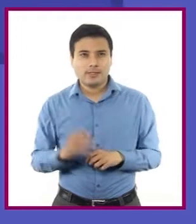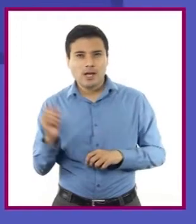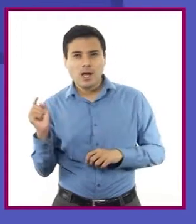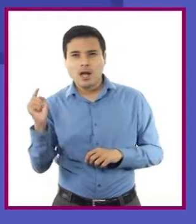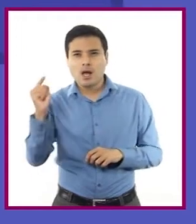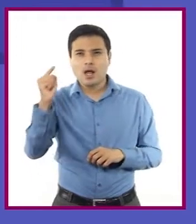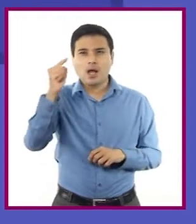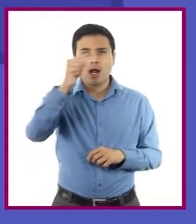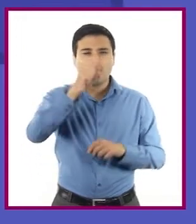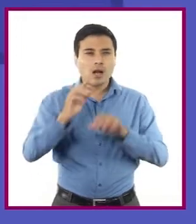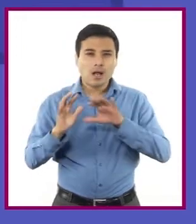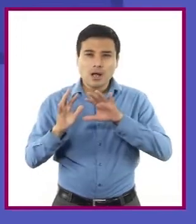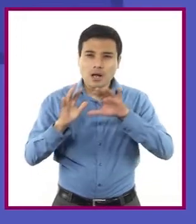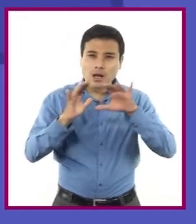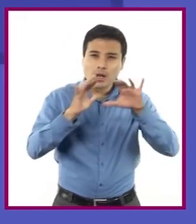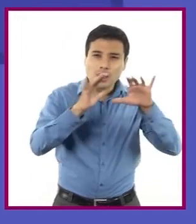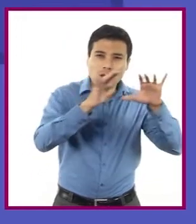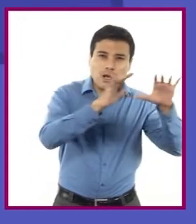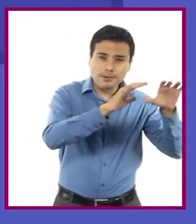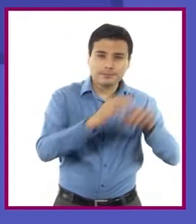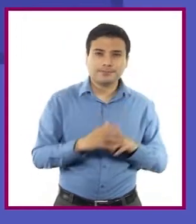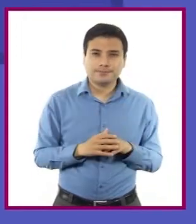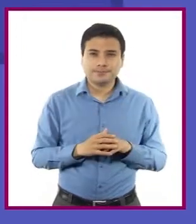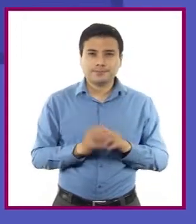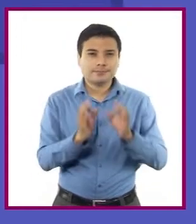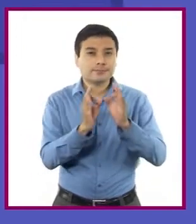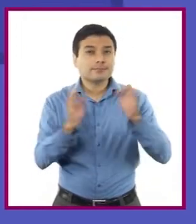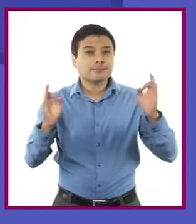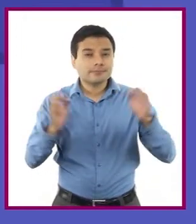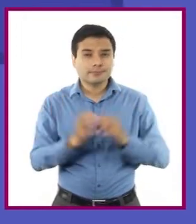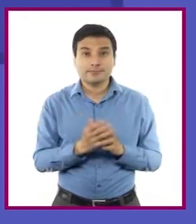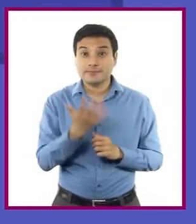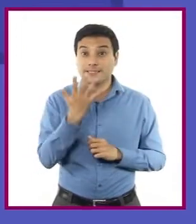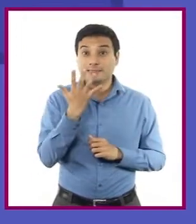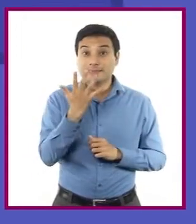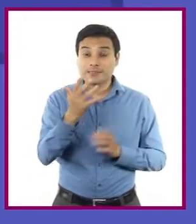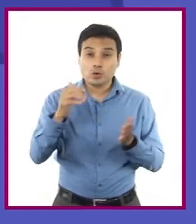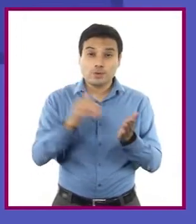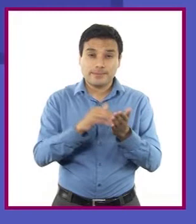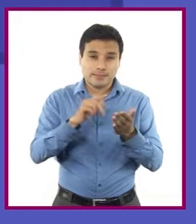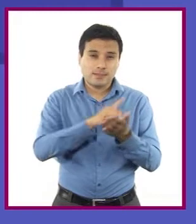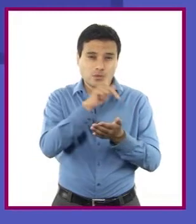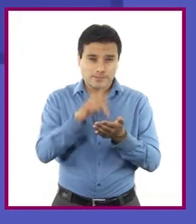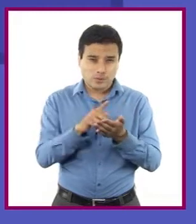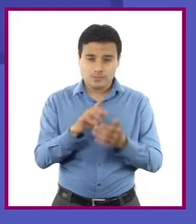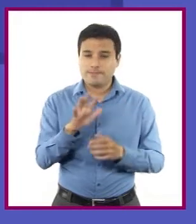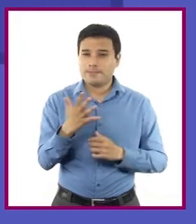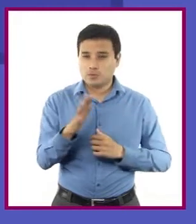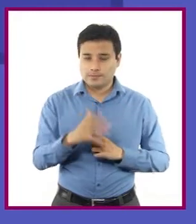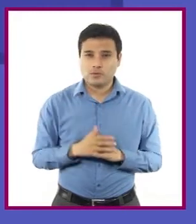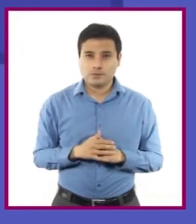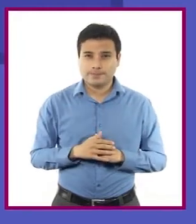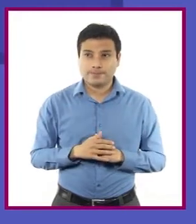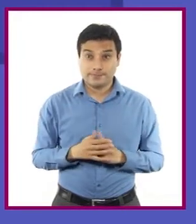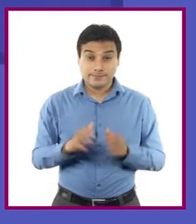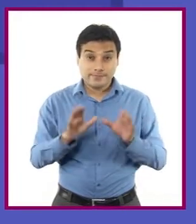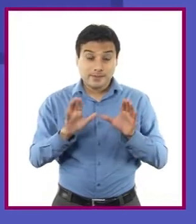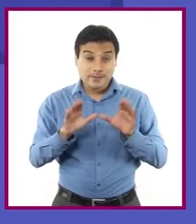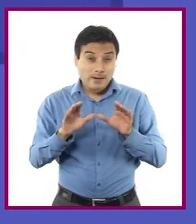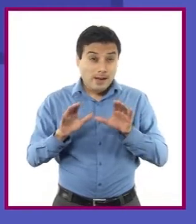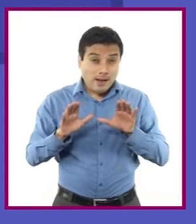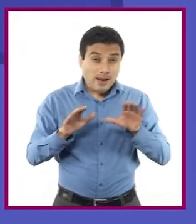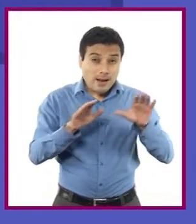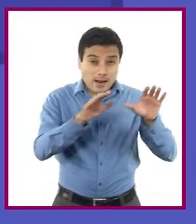tan espectacular, con una distancia cercana a los 5.000 kilómetros. Estos insectos deben partir